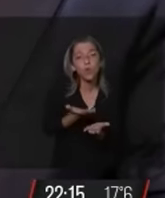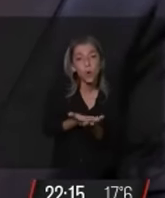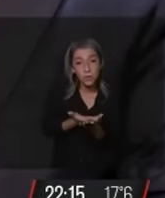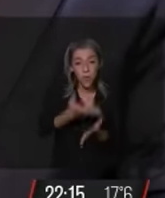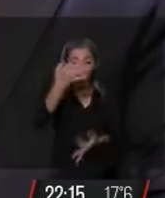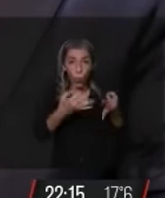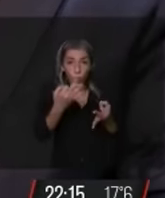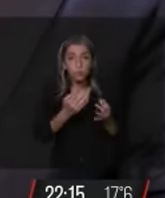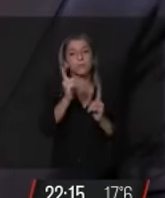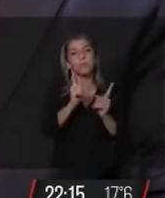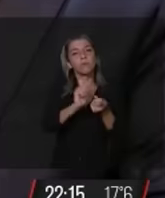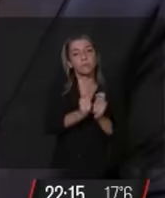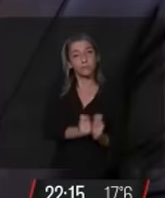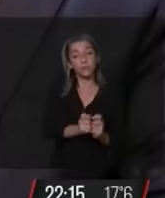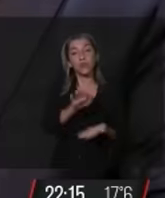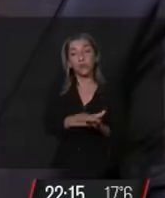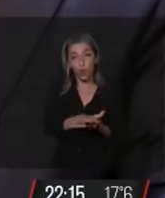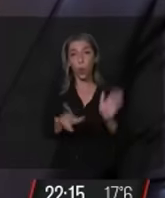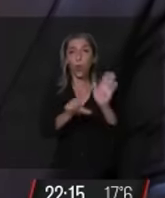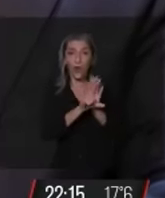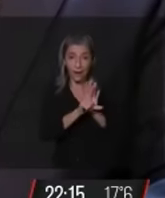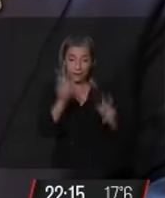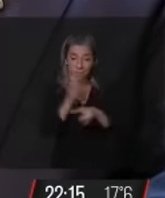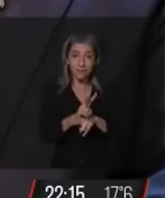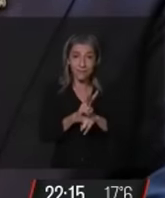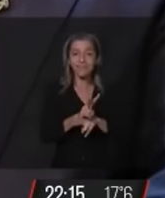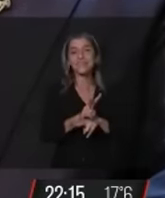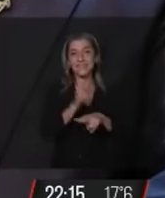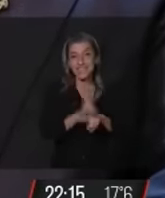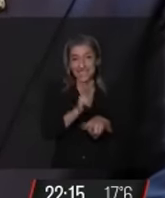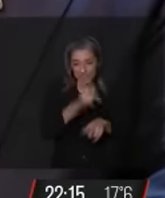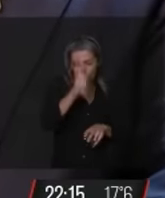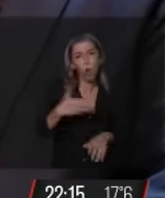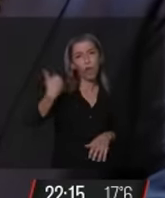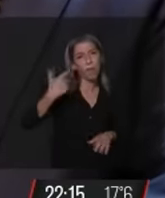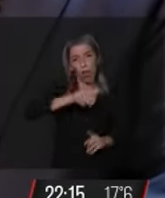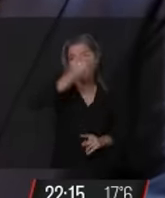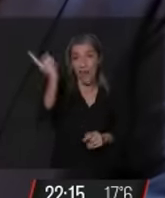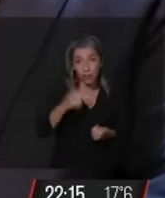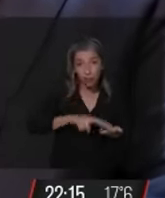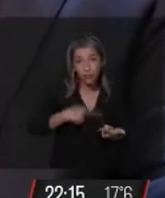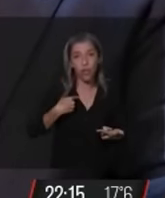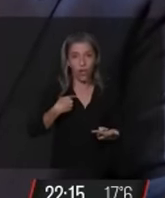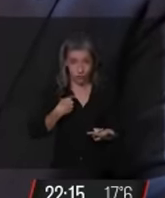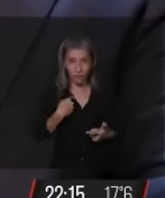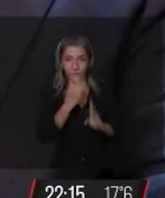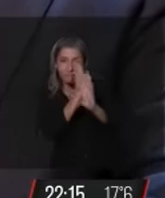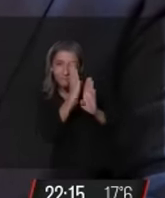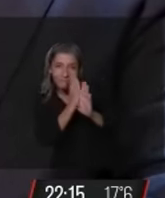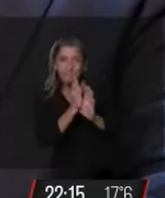aspectos, digamos, de la Ley de Seguridad Nacional, la Ley de Defensa Nacional, la Ley de Inteligencia. Estamos proponiendo